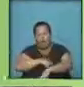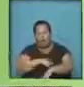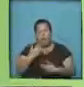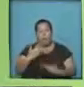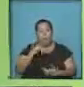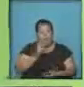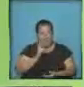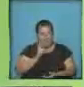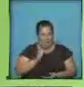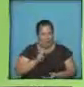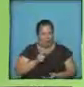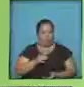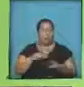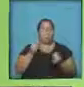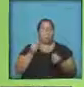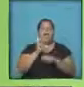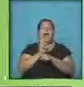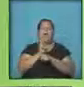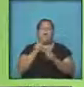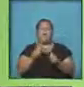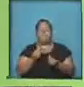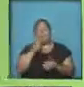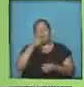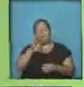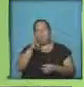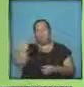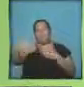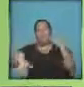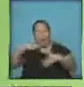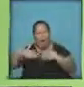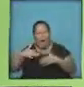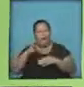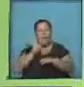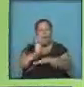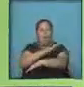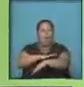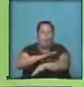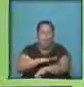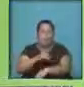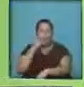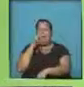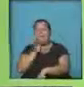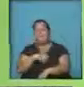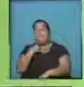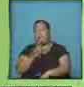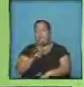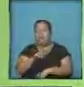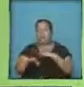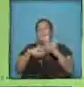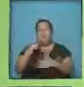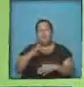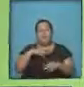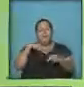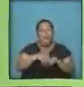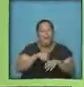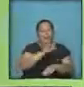puede poner en riesgo. Digo, para el cuidado, que por ahí vos fuiste una guardia, te hicieron una curación, no le prestaste del todo atención después, no